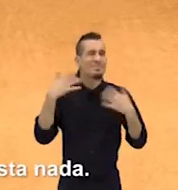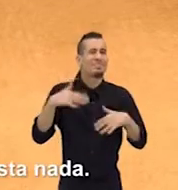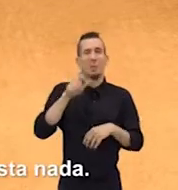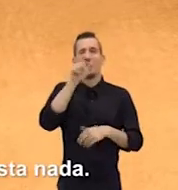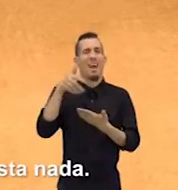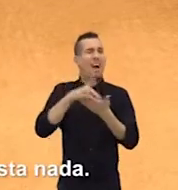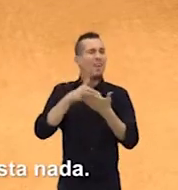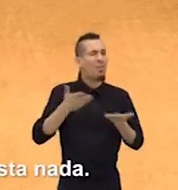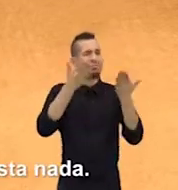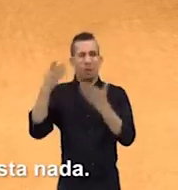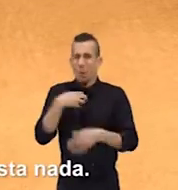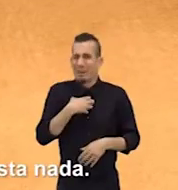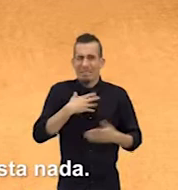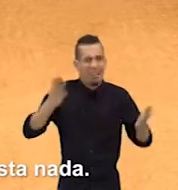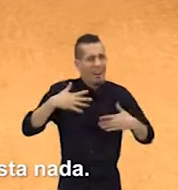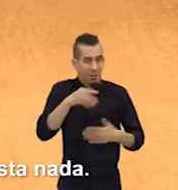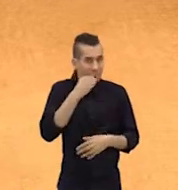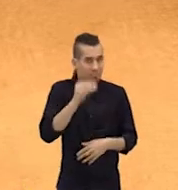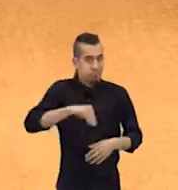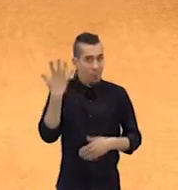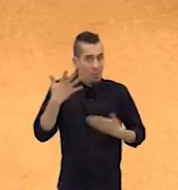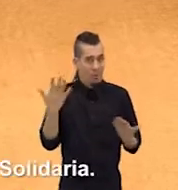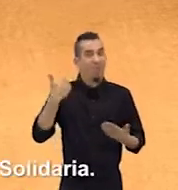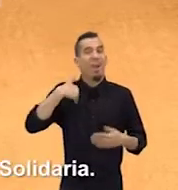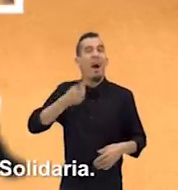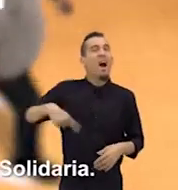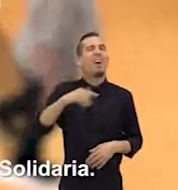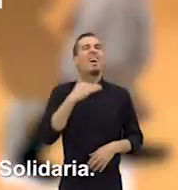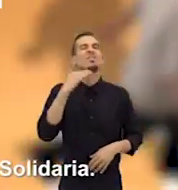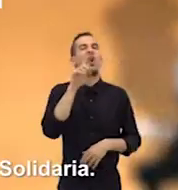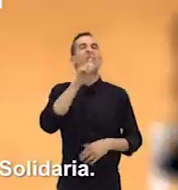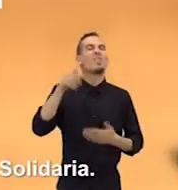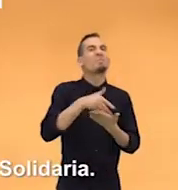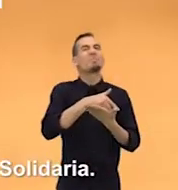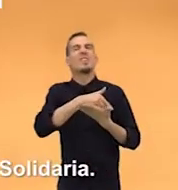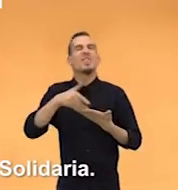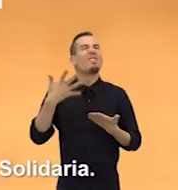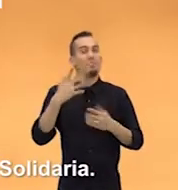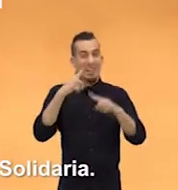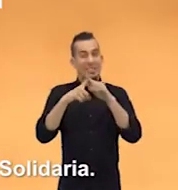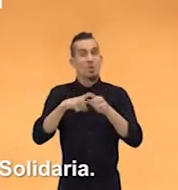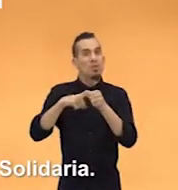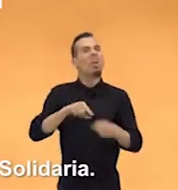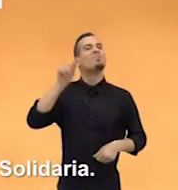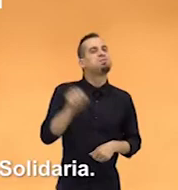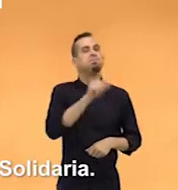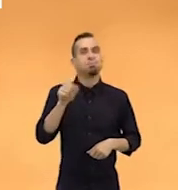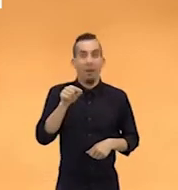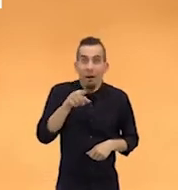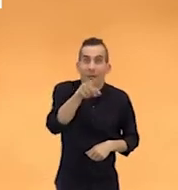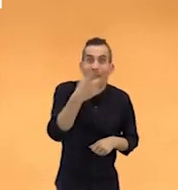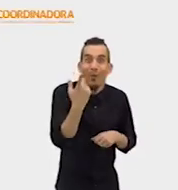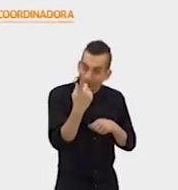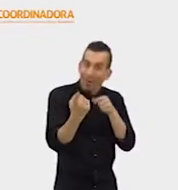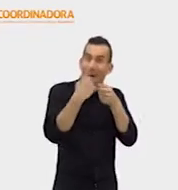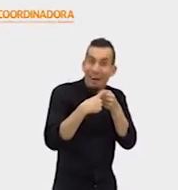2020 y que estarán gestionados y ejecutados por el tercer sector social de Castilla-La Mancha. Así lo ha destacado la consejera de Bienestar Social en